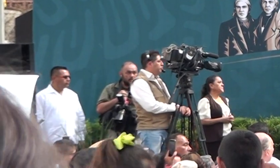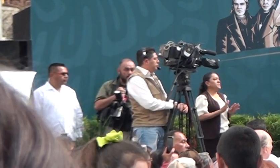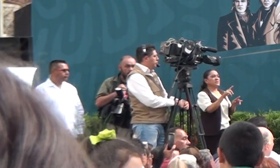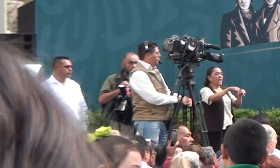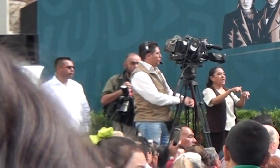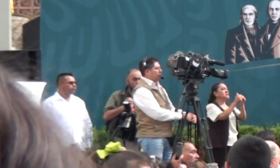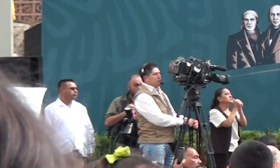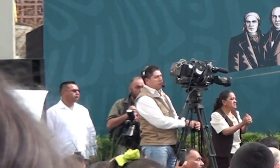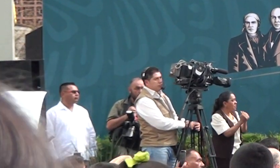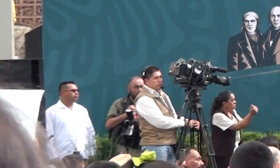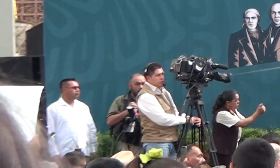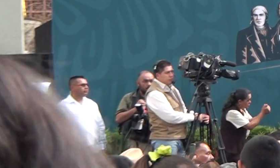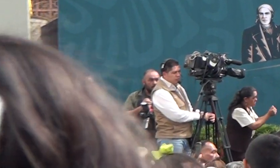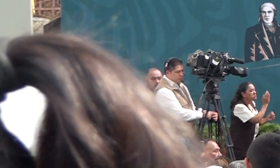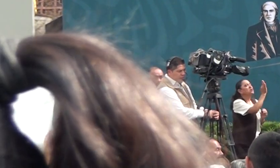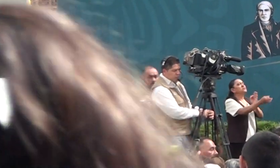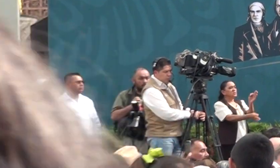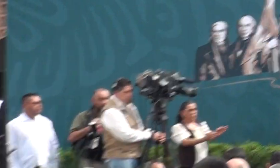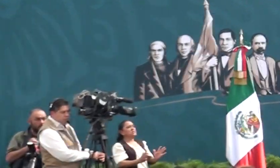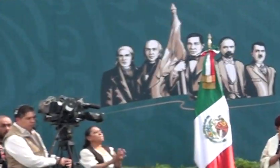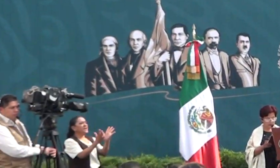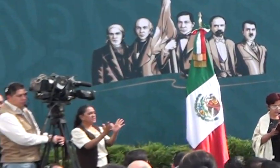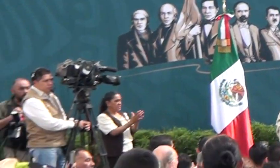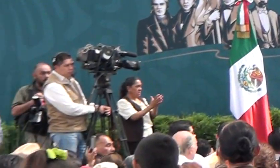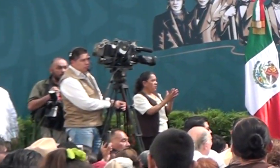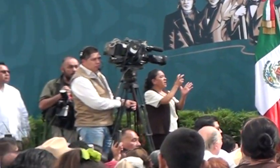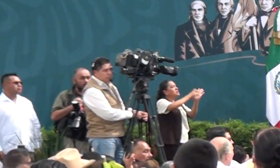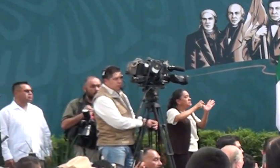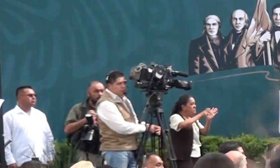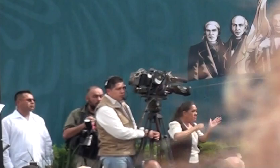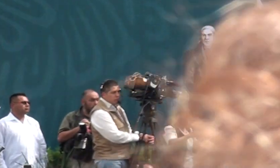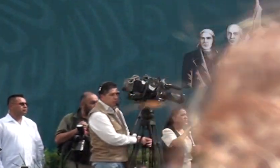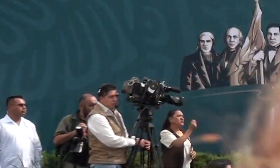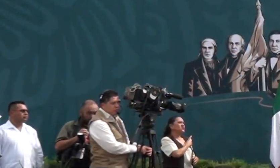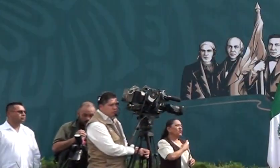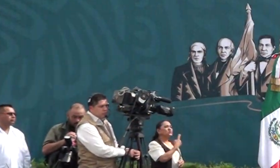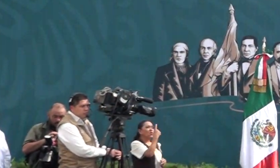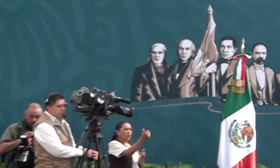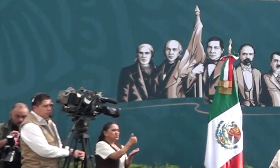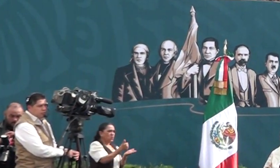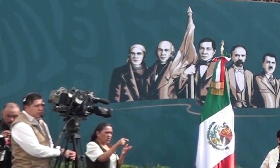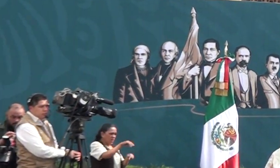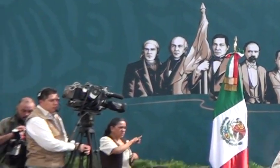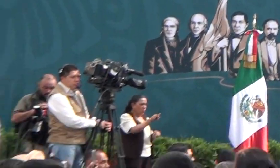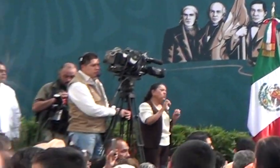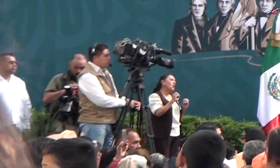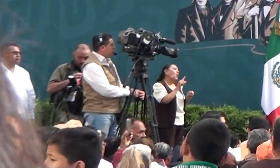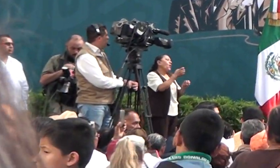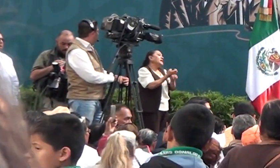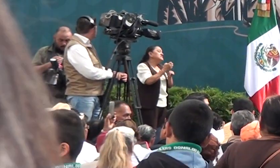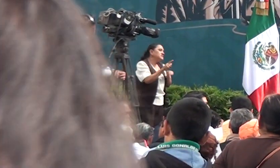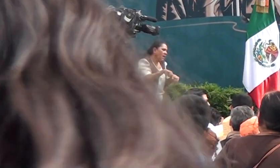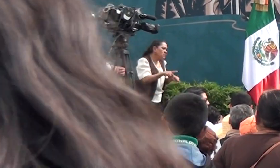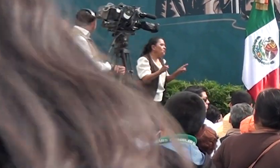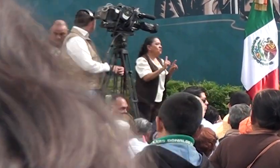Estamos aquí con usted dispuestos para participar en la restauración no solo de una ciudad o un estado, sino